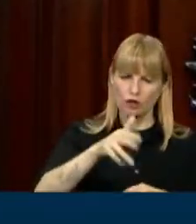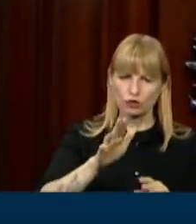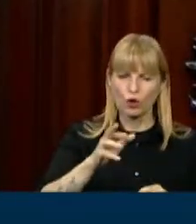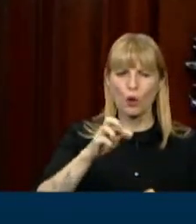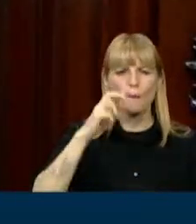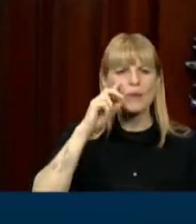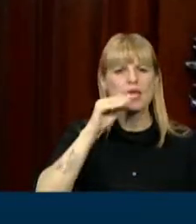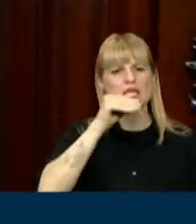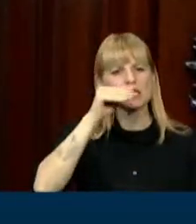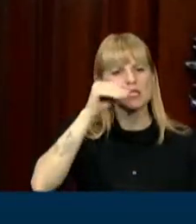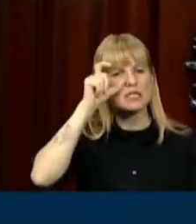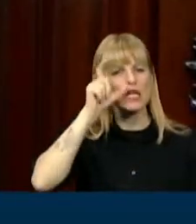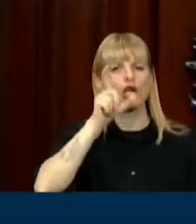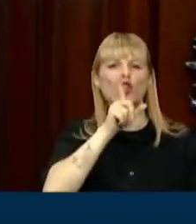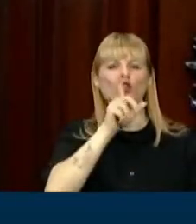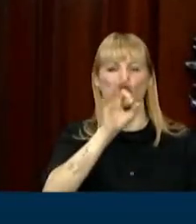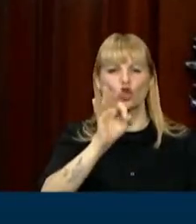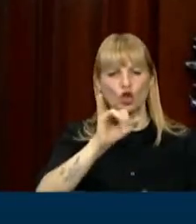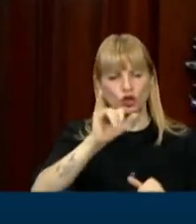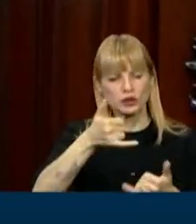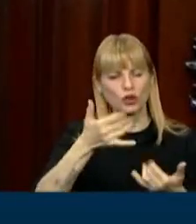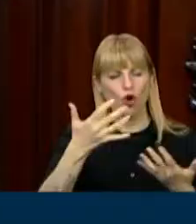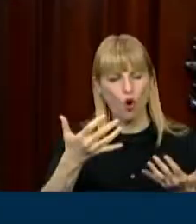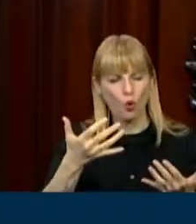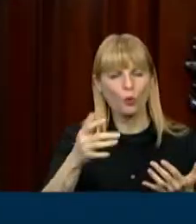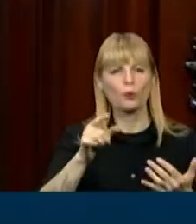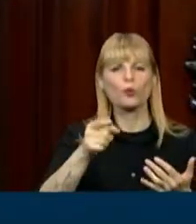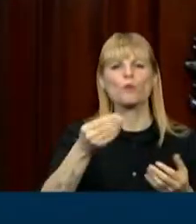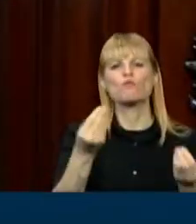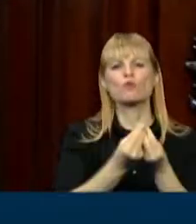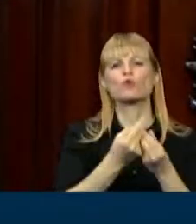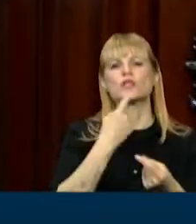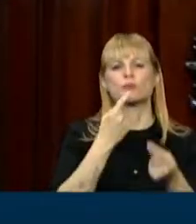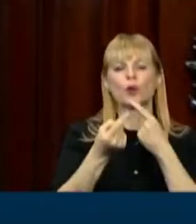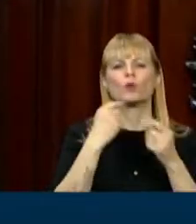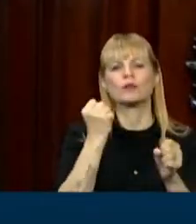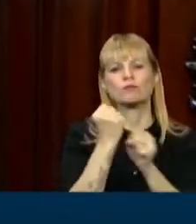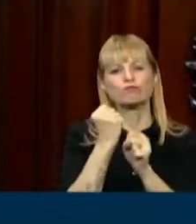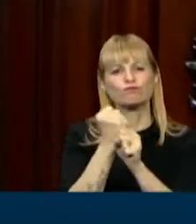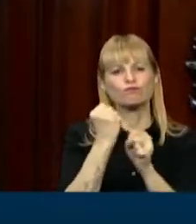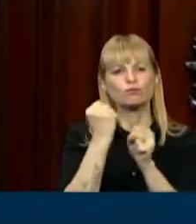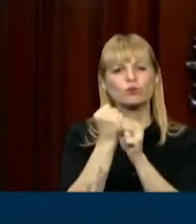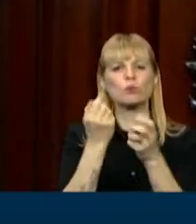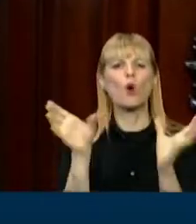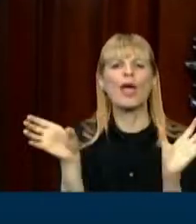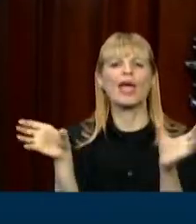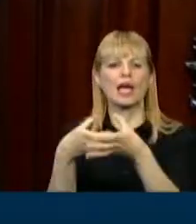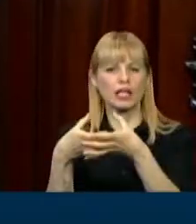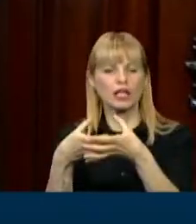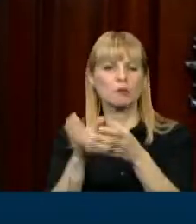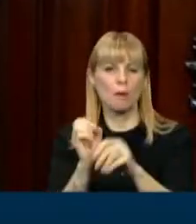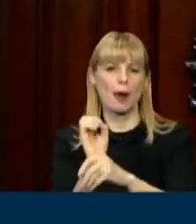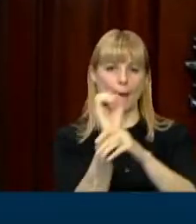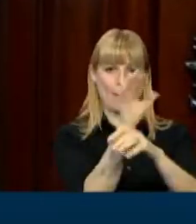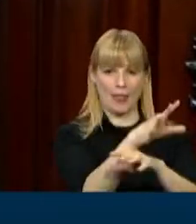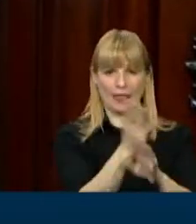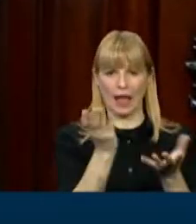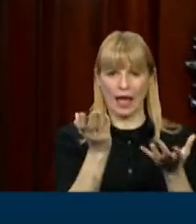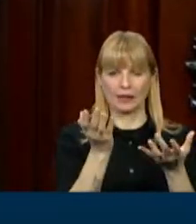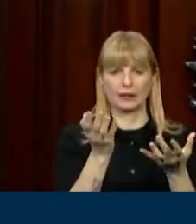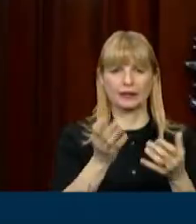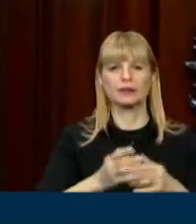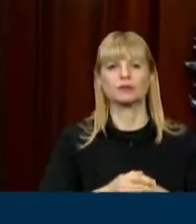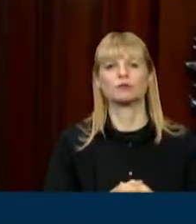no le tiran un salvavidas a Franco, porque, claro, porque yo decía, acordate que antes de que viniera Francos, en la